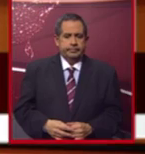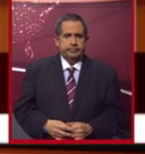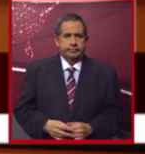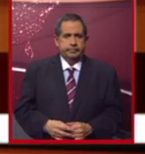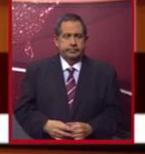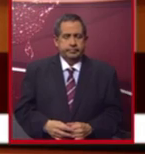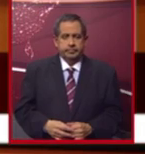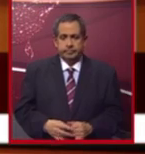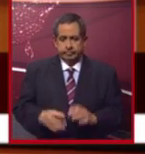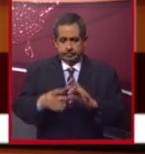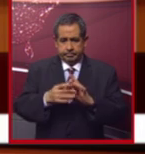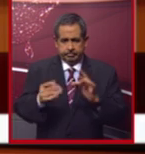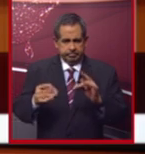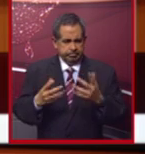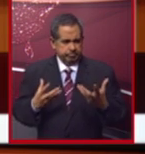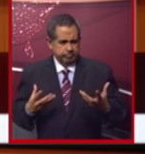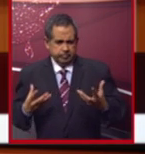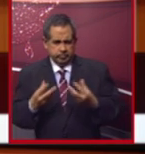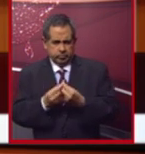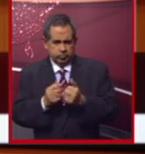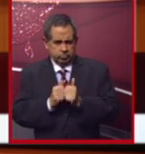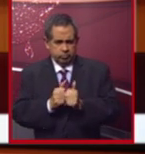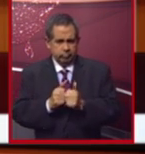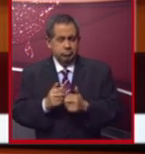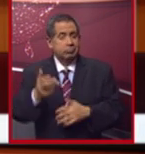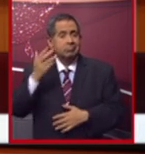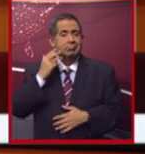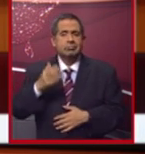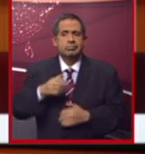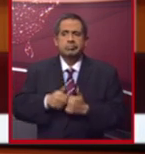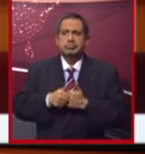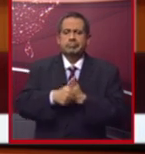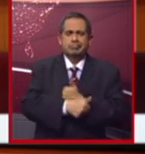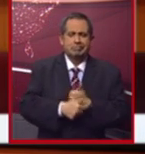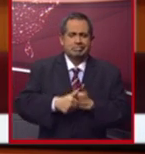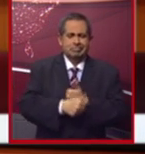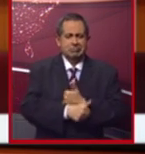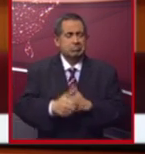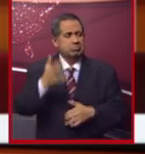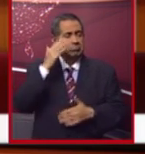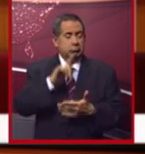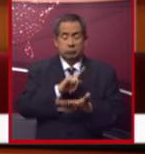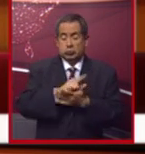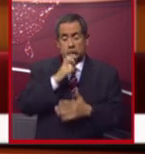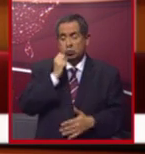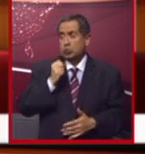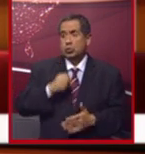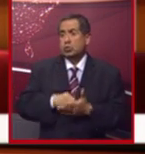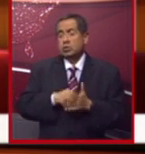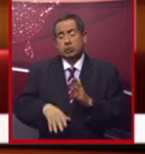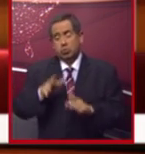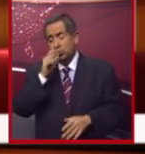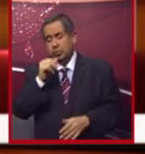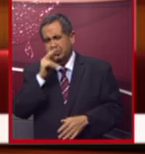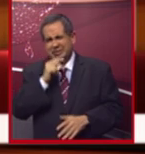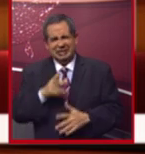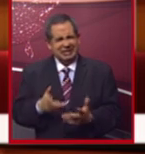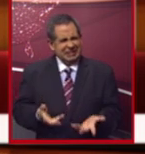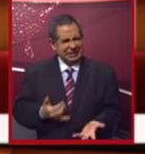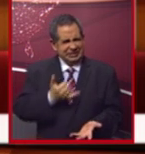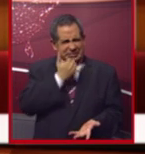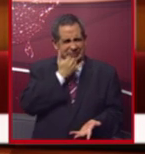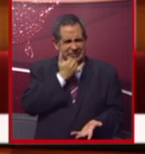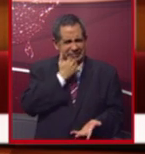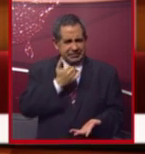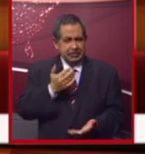Se vencieron inercias a la opacidad por interpretaciones ortodoxas de la reserva de información y así